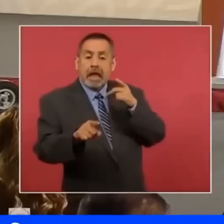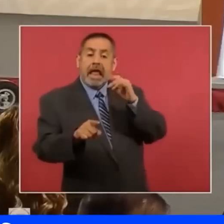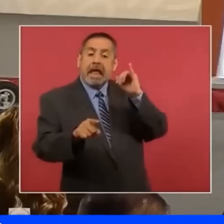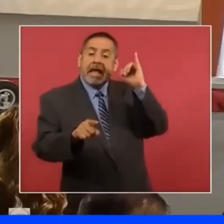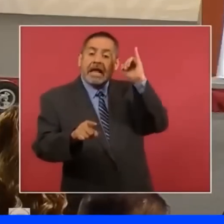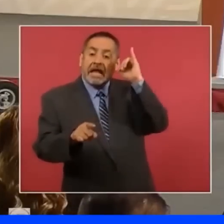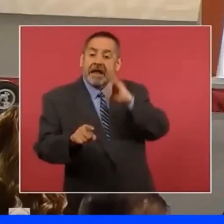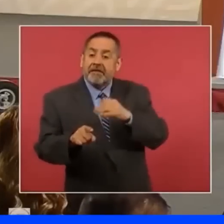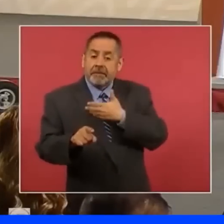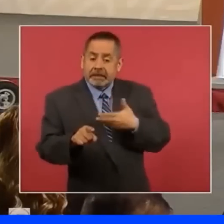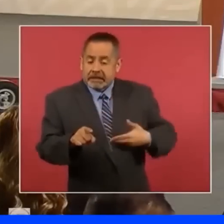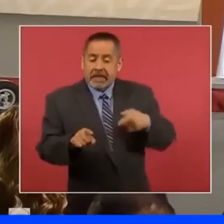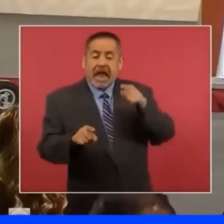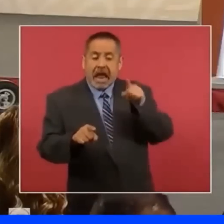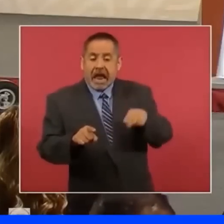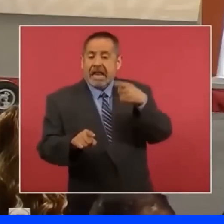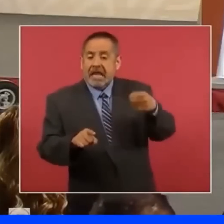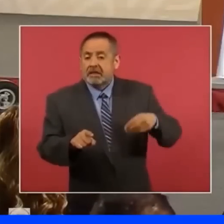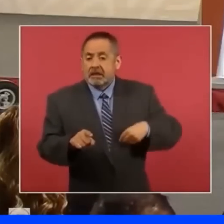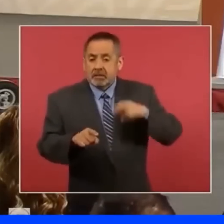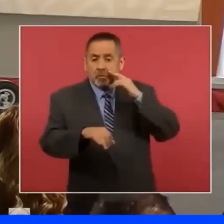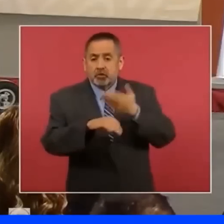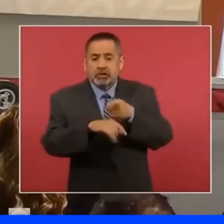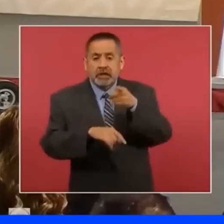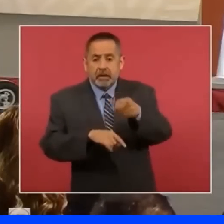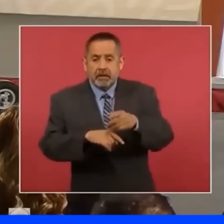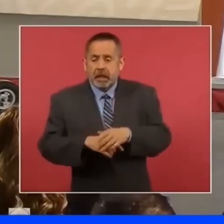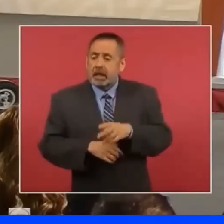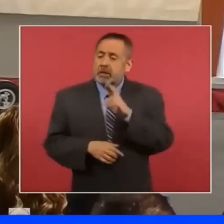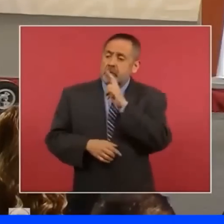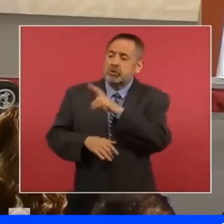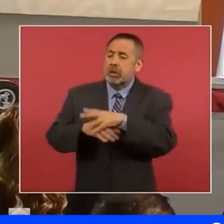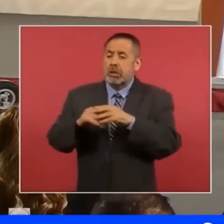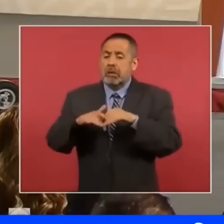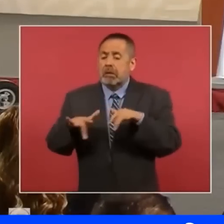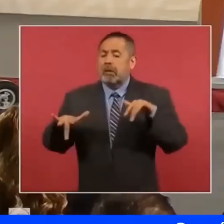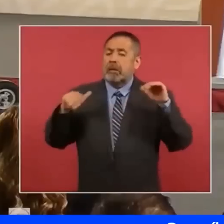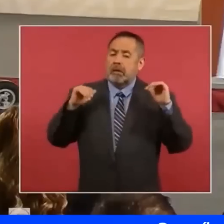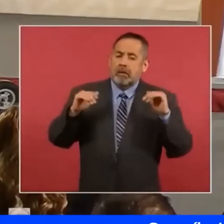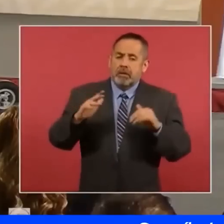Ejecutivo. Entonces, su respuesta de